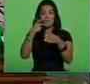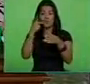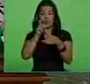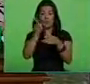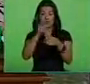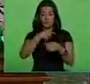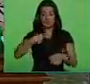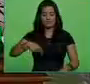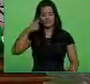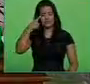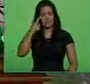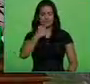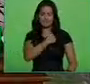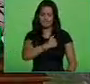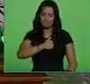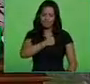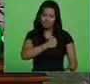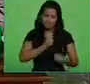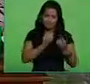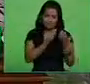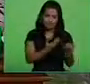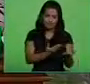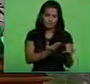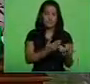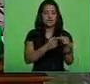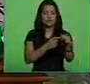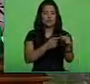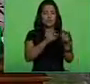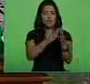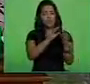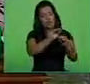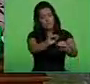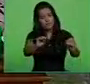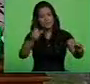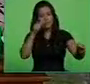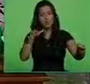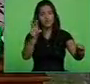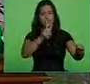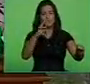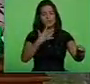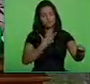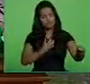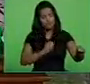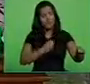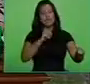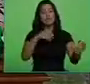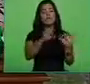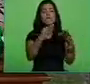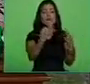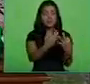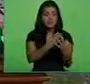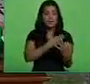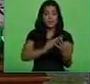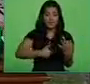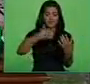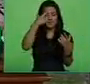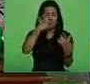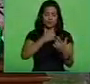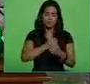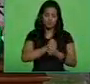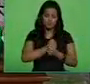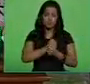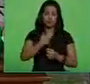pésame, haciendo llegar a usted y por su digno conducto al gobierno y al pueblo venezolanos, así como a los familiares del presidente Chávez, nuestra